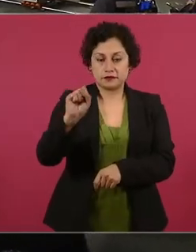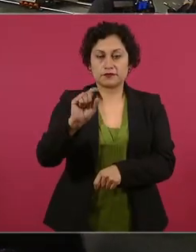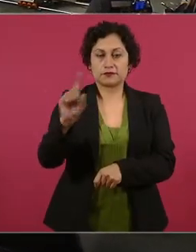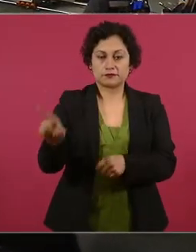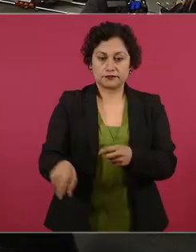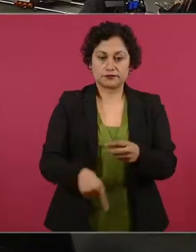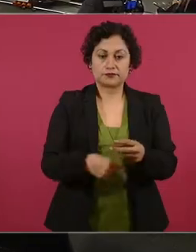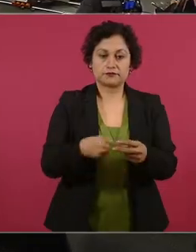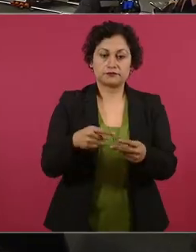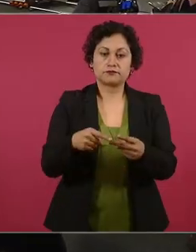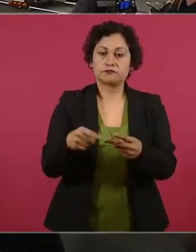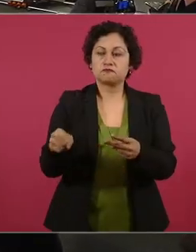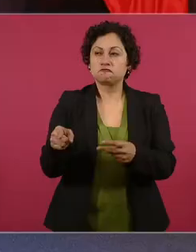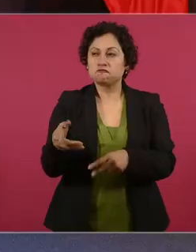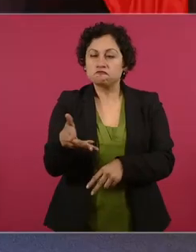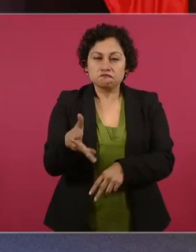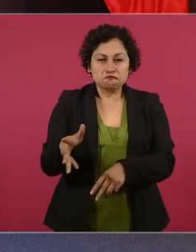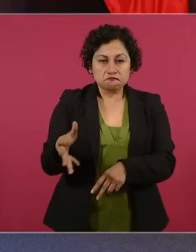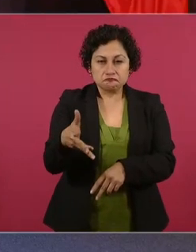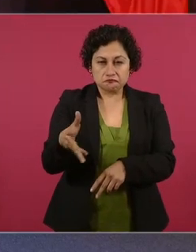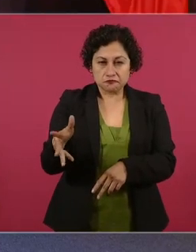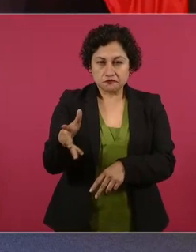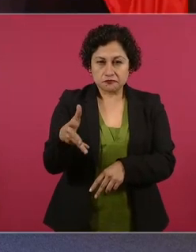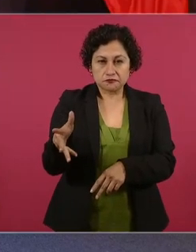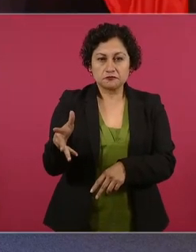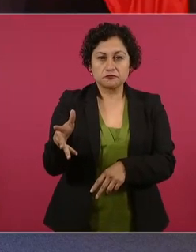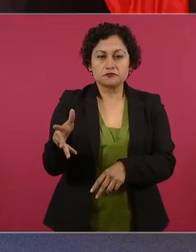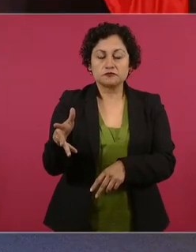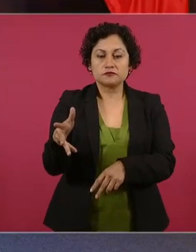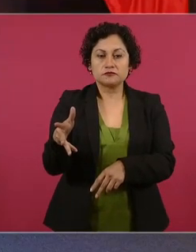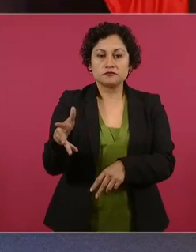Nominal serían